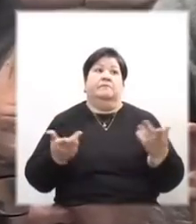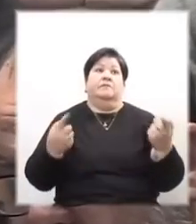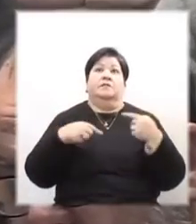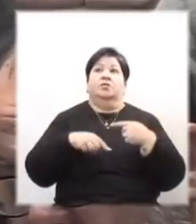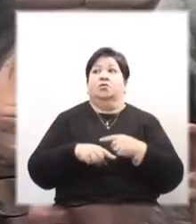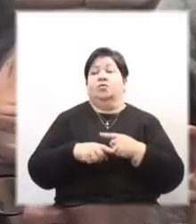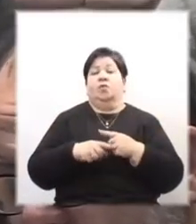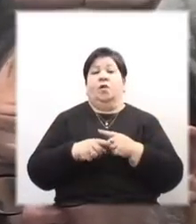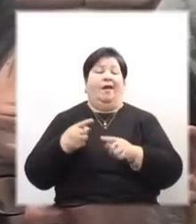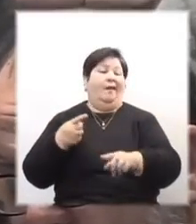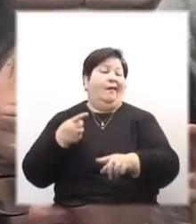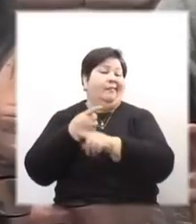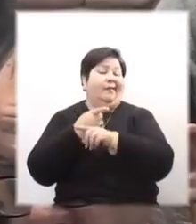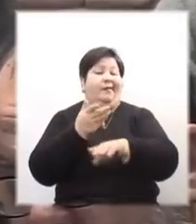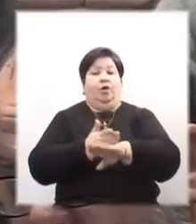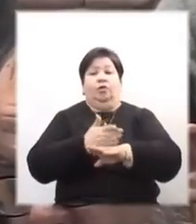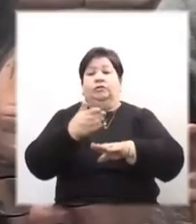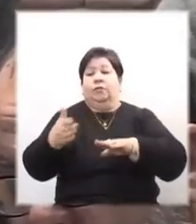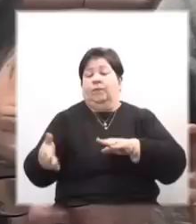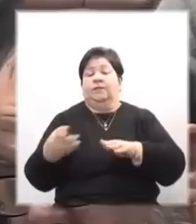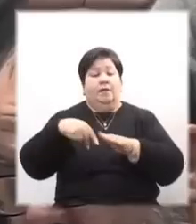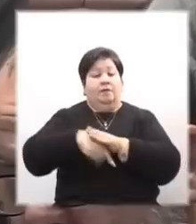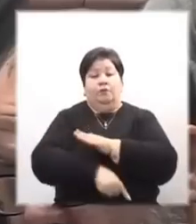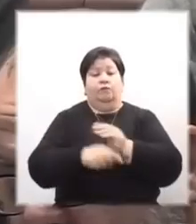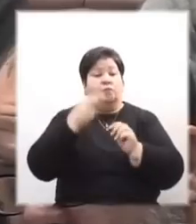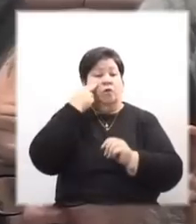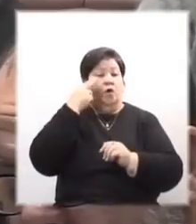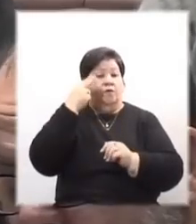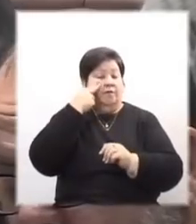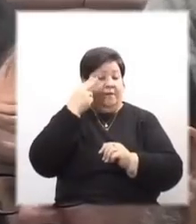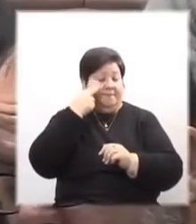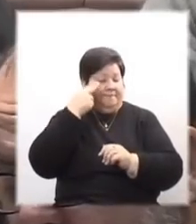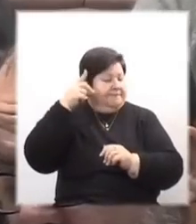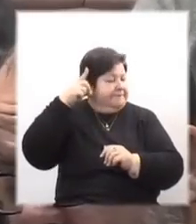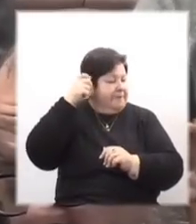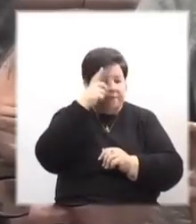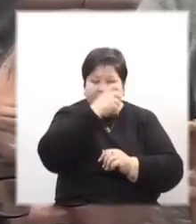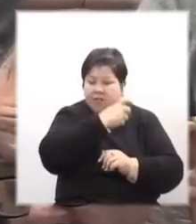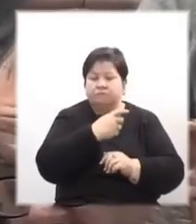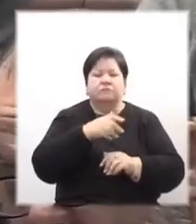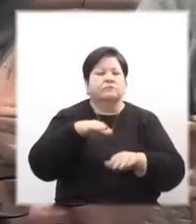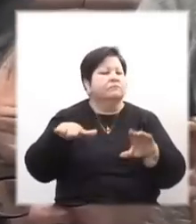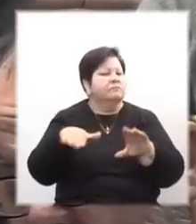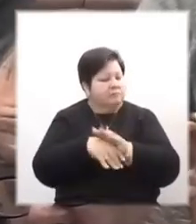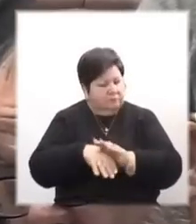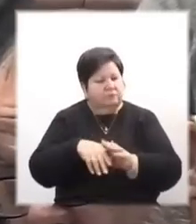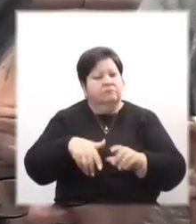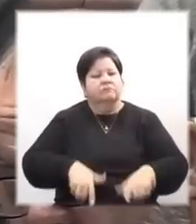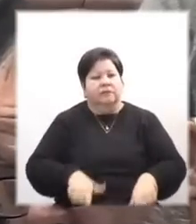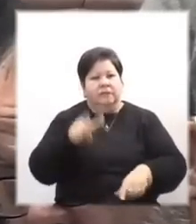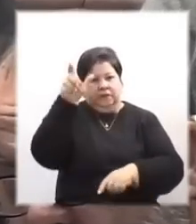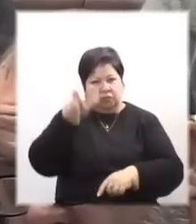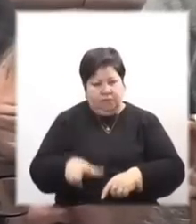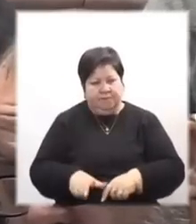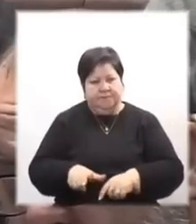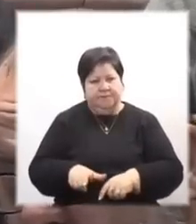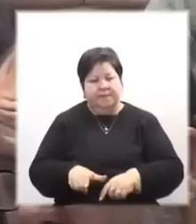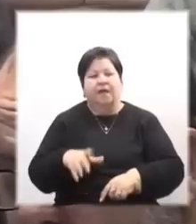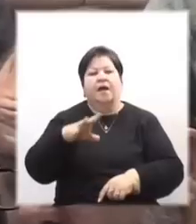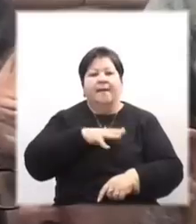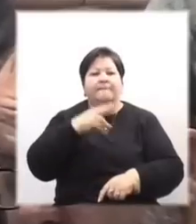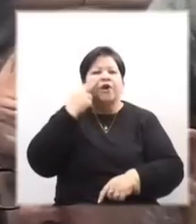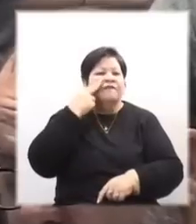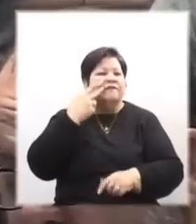estamos atacando las consecuencias de un problema mucho más profundo y abarcativo. Coincidimos plenamente con el ministro. Aquí hay un